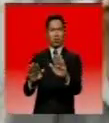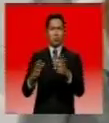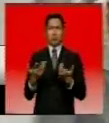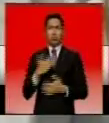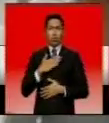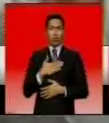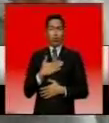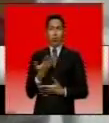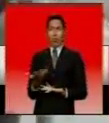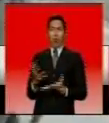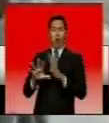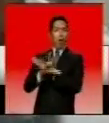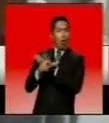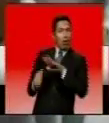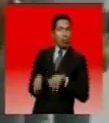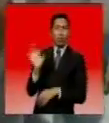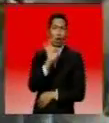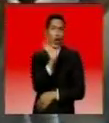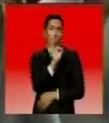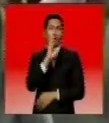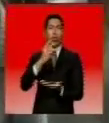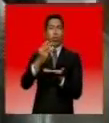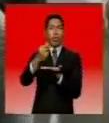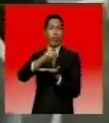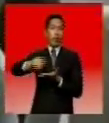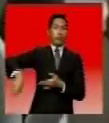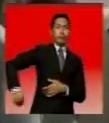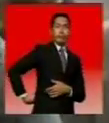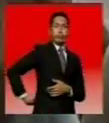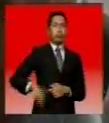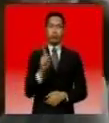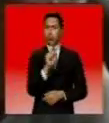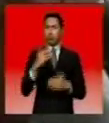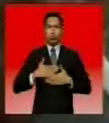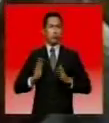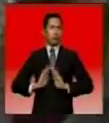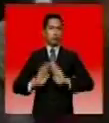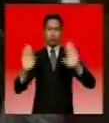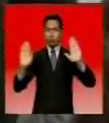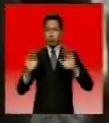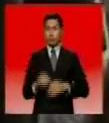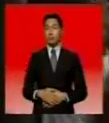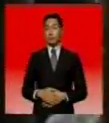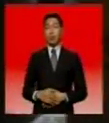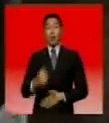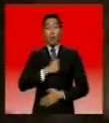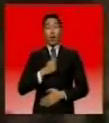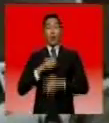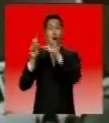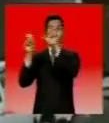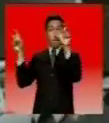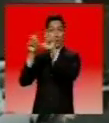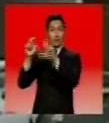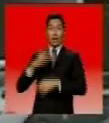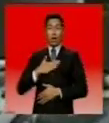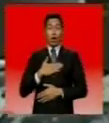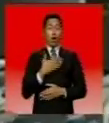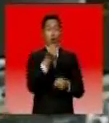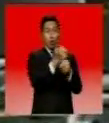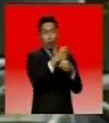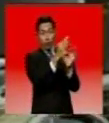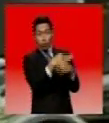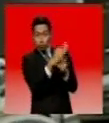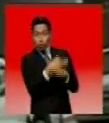investigar. Según los procesos judiciales, la empresa de Chiriboga no fue constituida cuando ejercía la función pública, ni